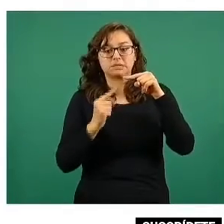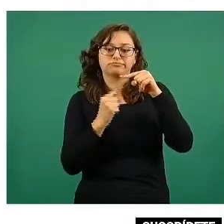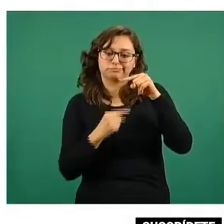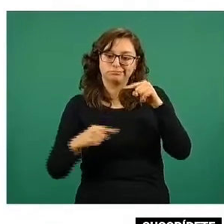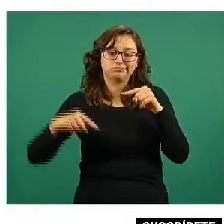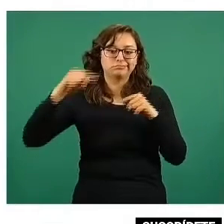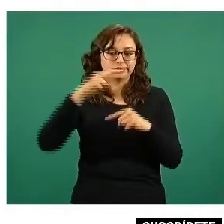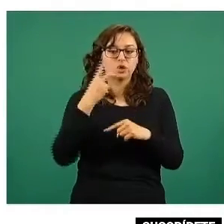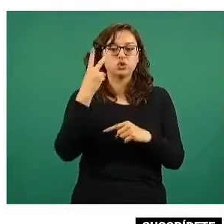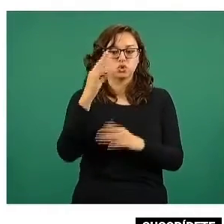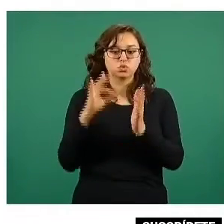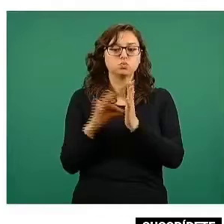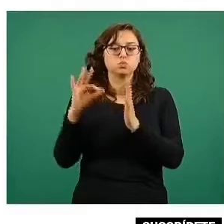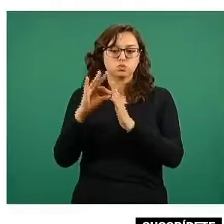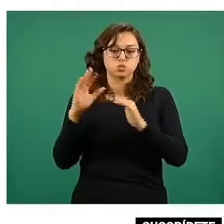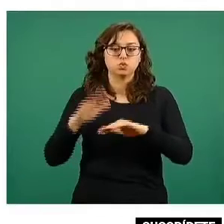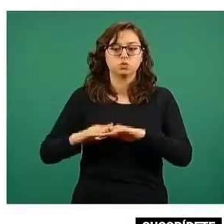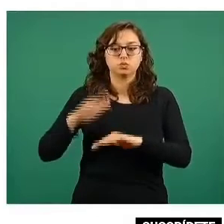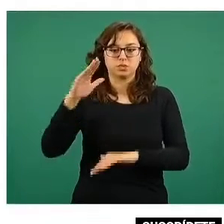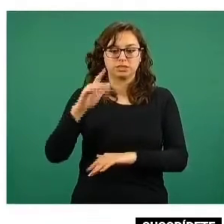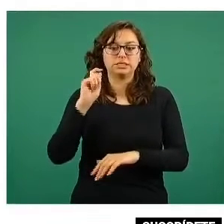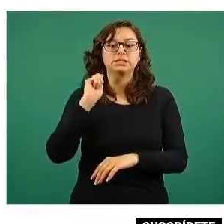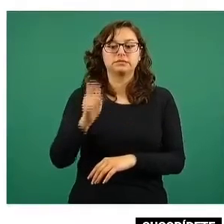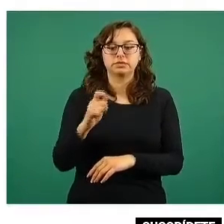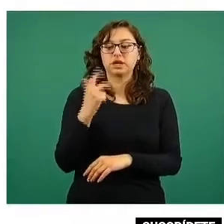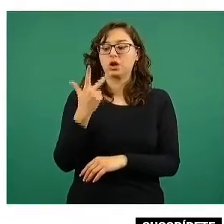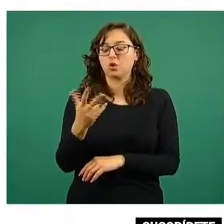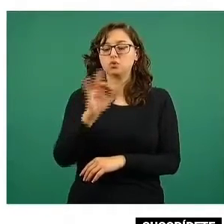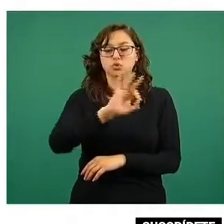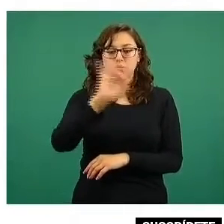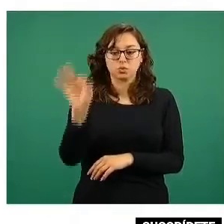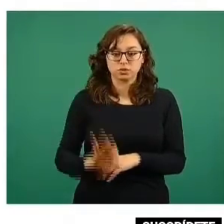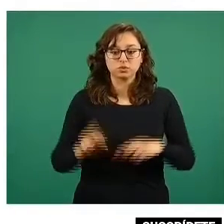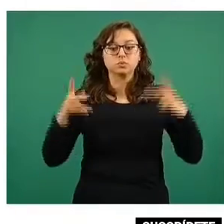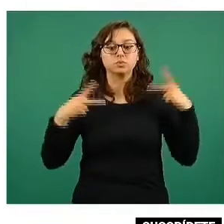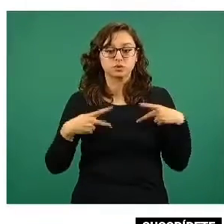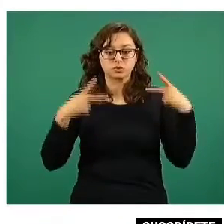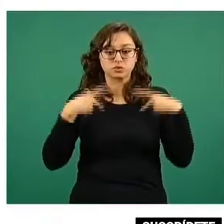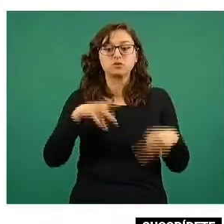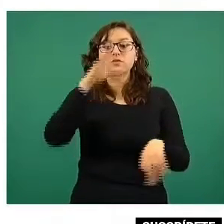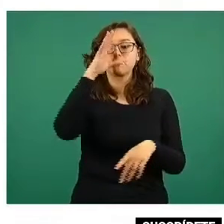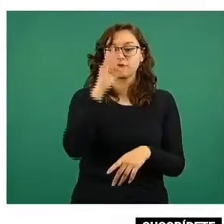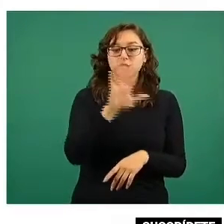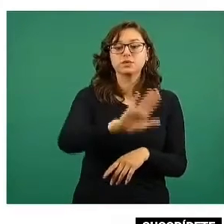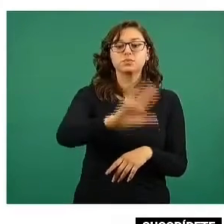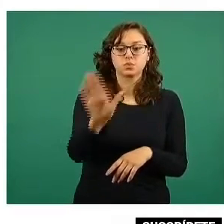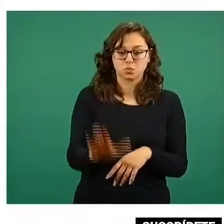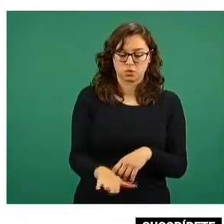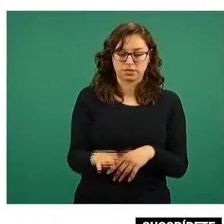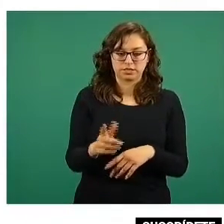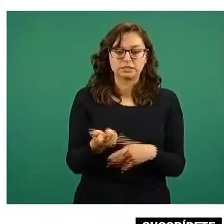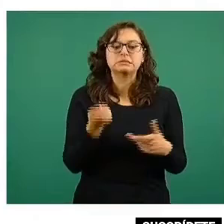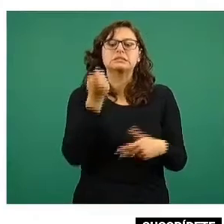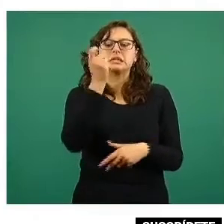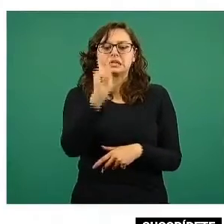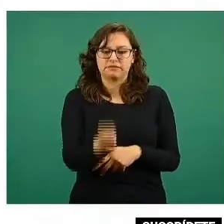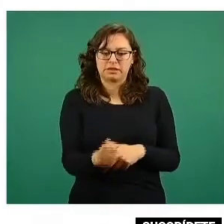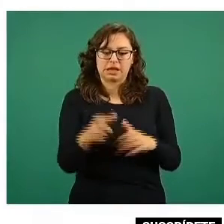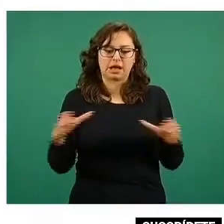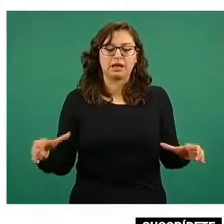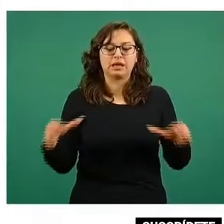puntos porcentuales a un 8%. ¿Qué representa este 8%? Es precisamente la proporción de personas